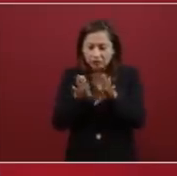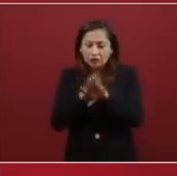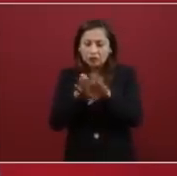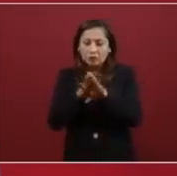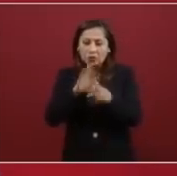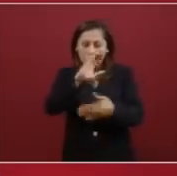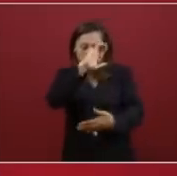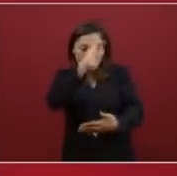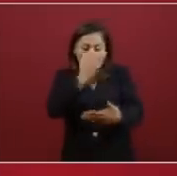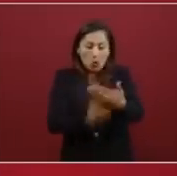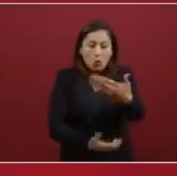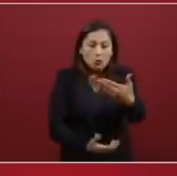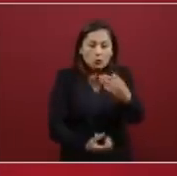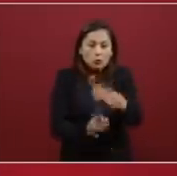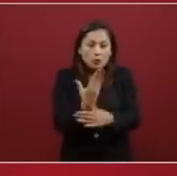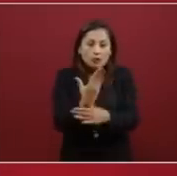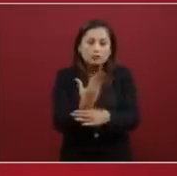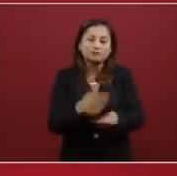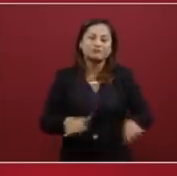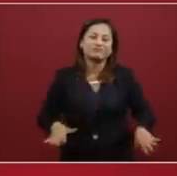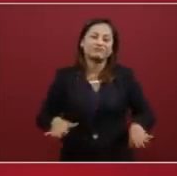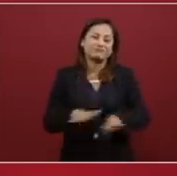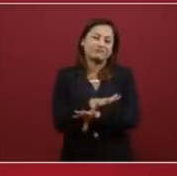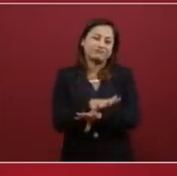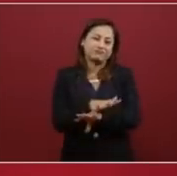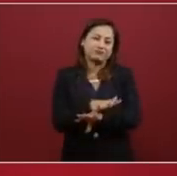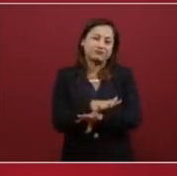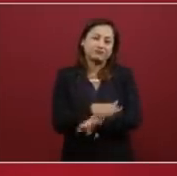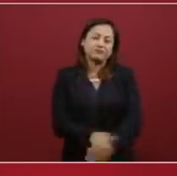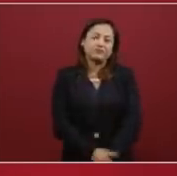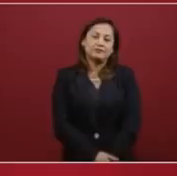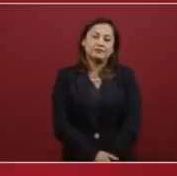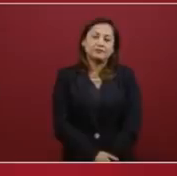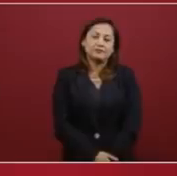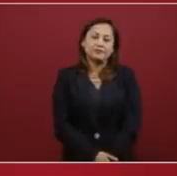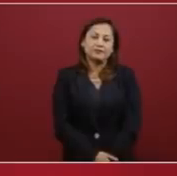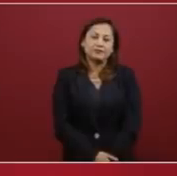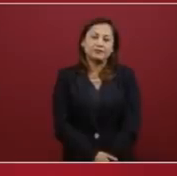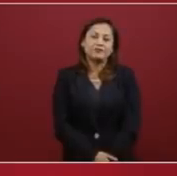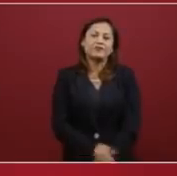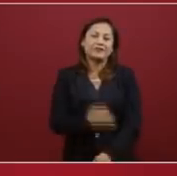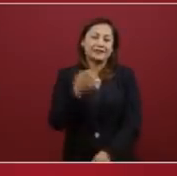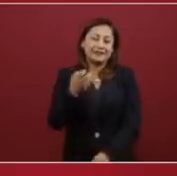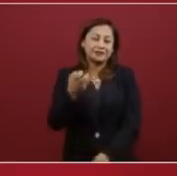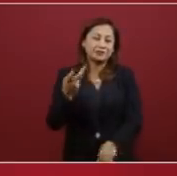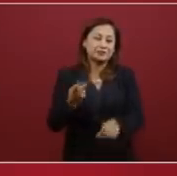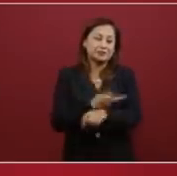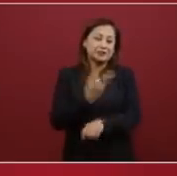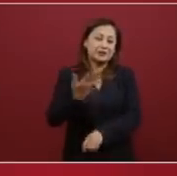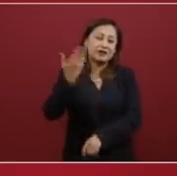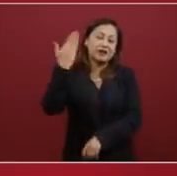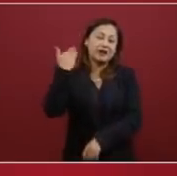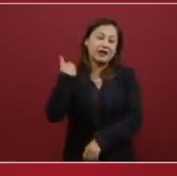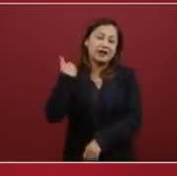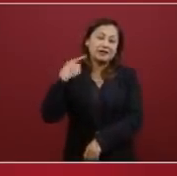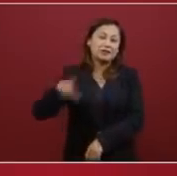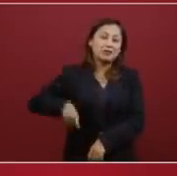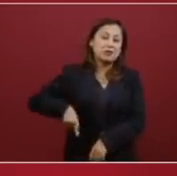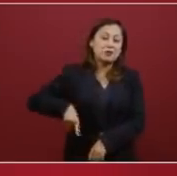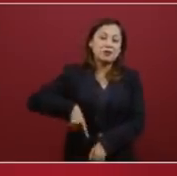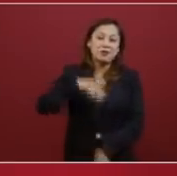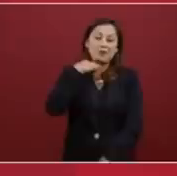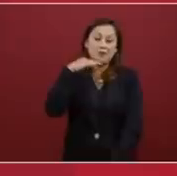otra característica de este régimen corrupto, la firma de